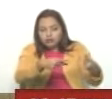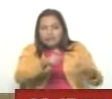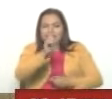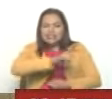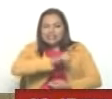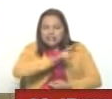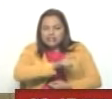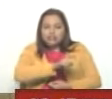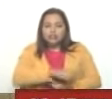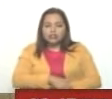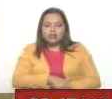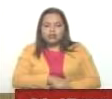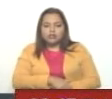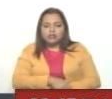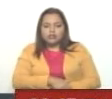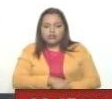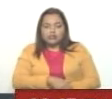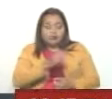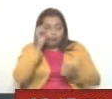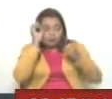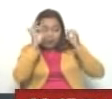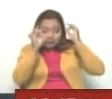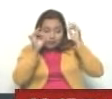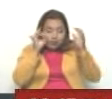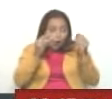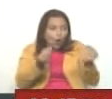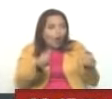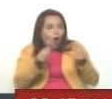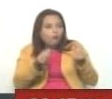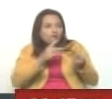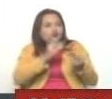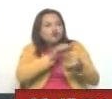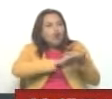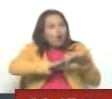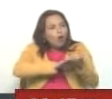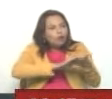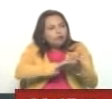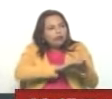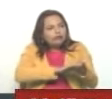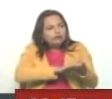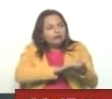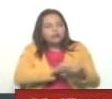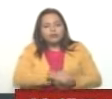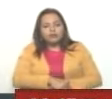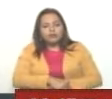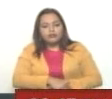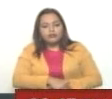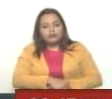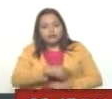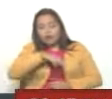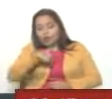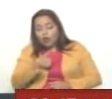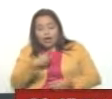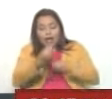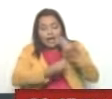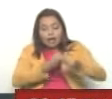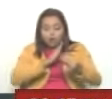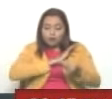necesidad ha sido la madre de la inventiva para nosotros en Movilnet, y eso se destaca porque pues todo lo estamos haciendo